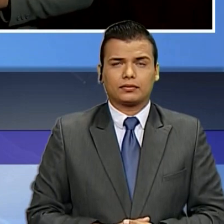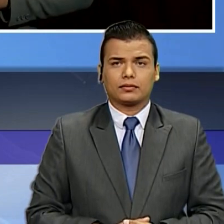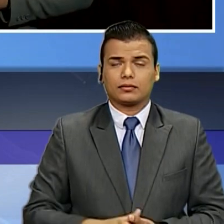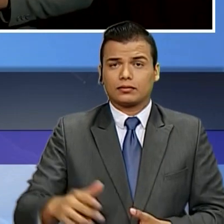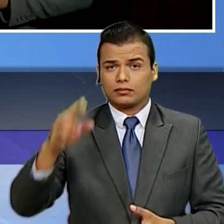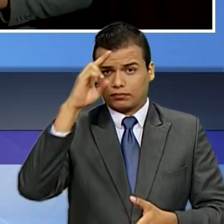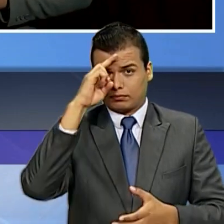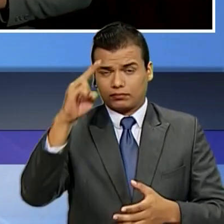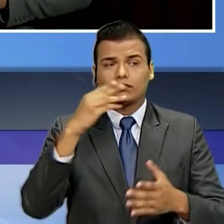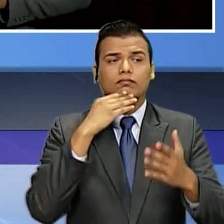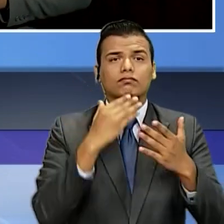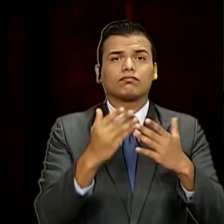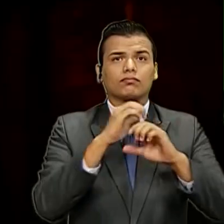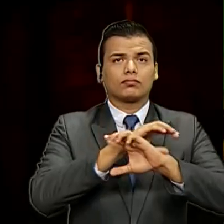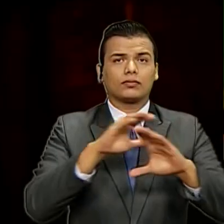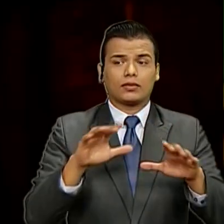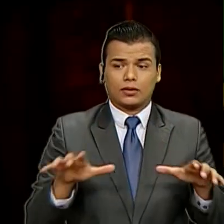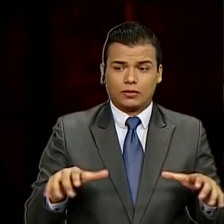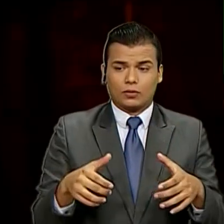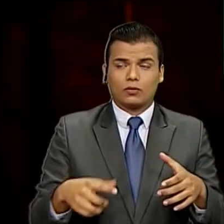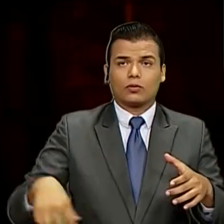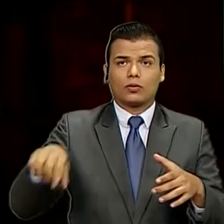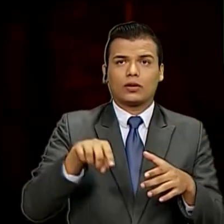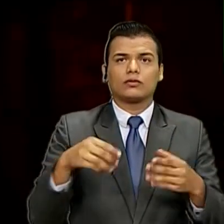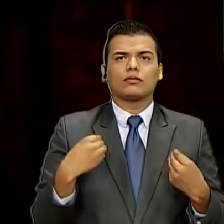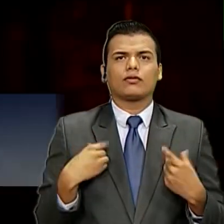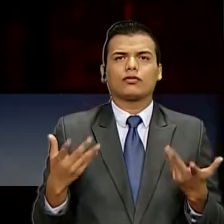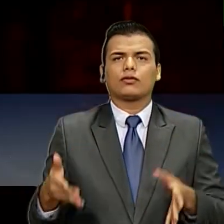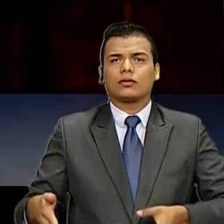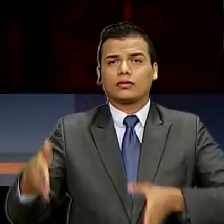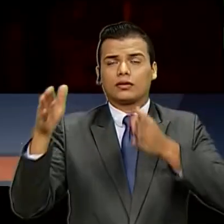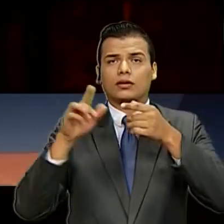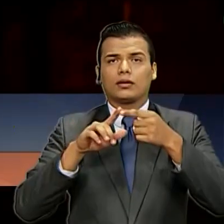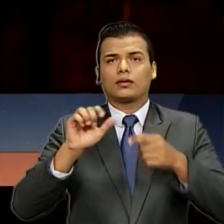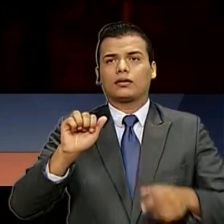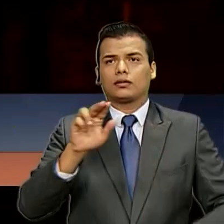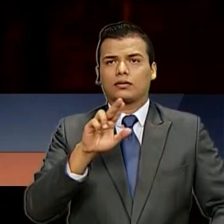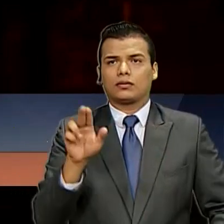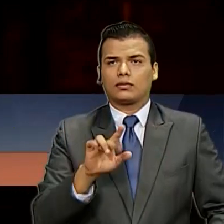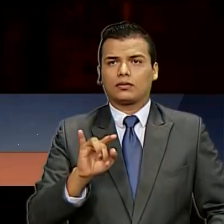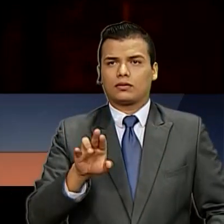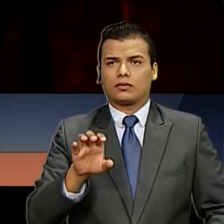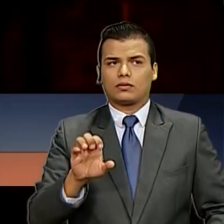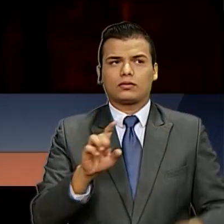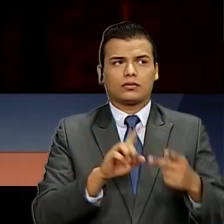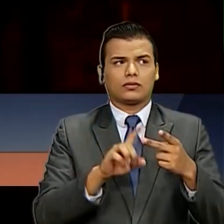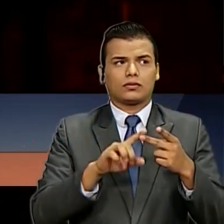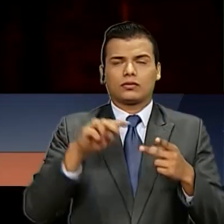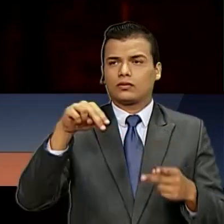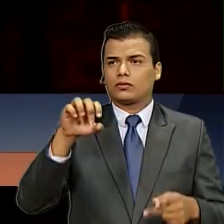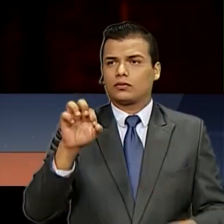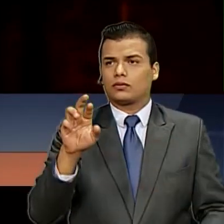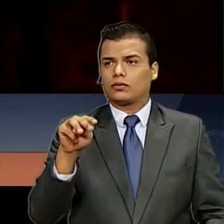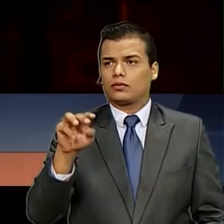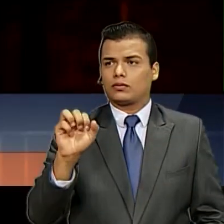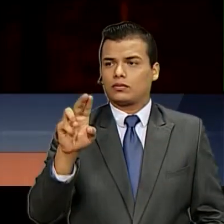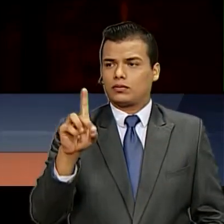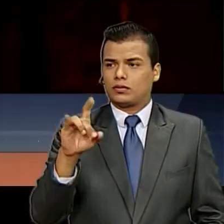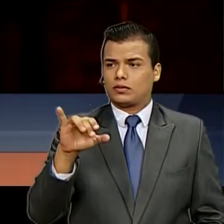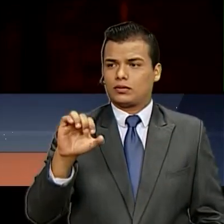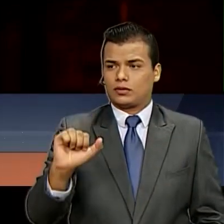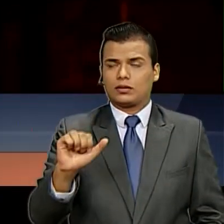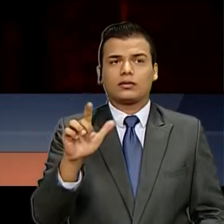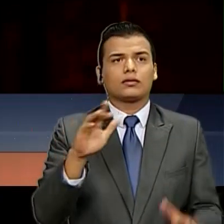Hola, buenas noches. Fueron las unidades residenciales Azure y Almendros de Normandía en la que por lo menos 15 hombres